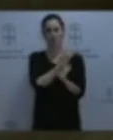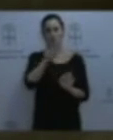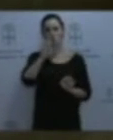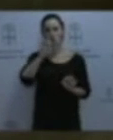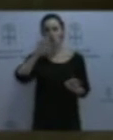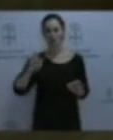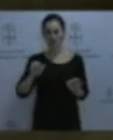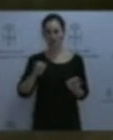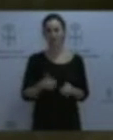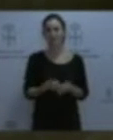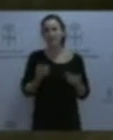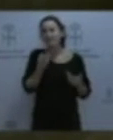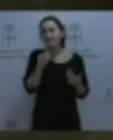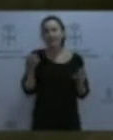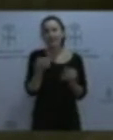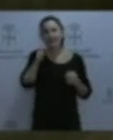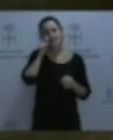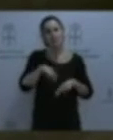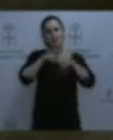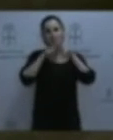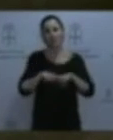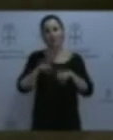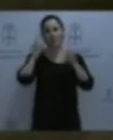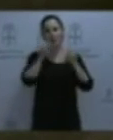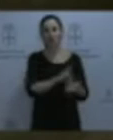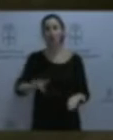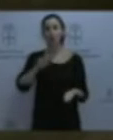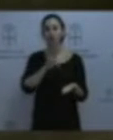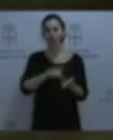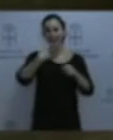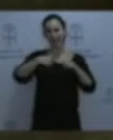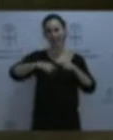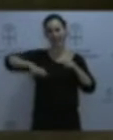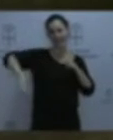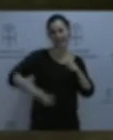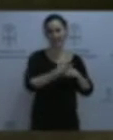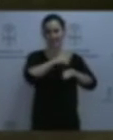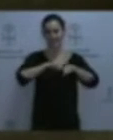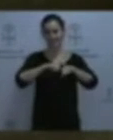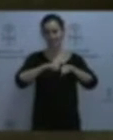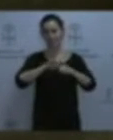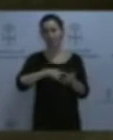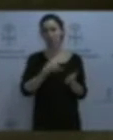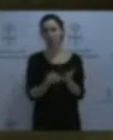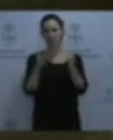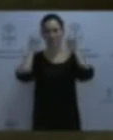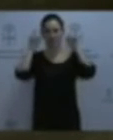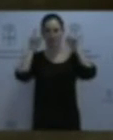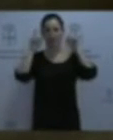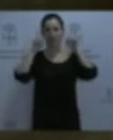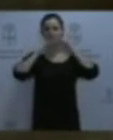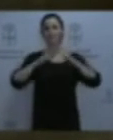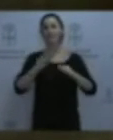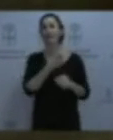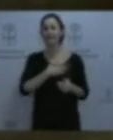LOE, diciendo que la inspección educativa se realizará sobre todos los elementos y aspectos del sistema educativo a fin de asegurar